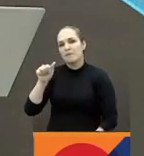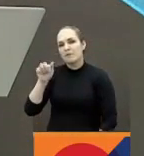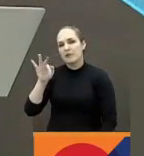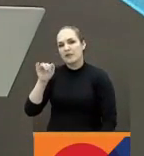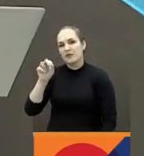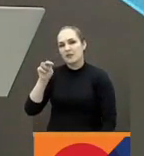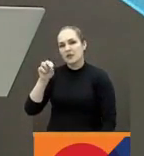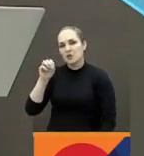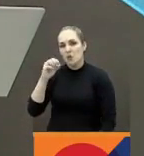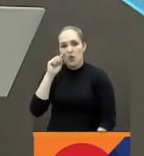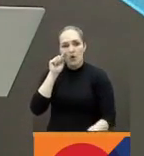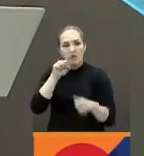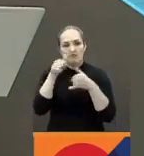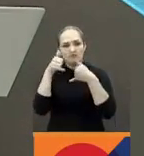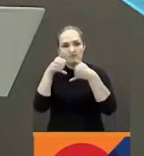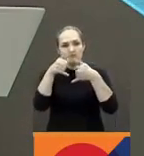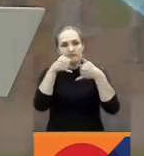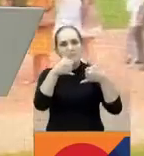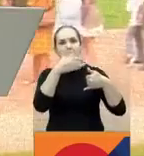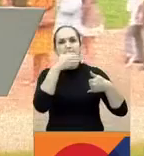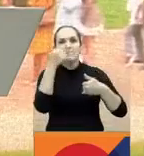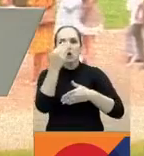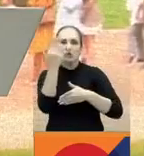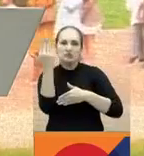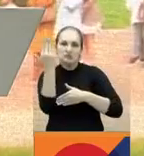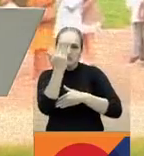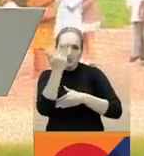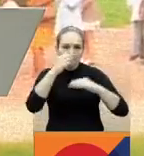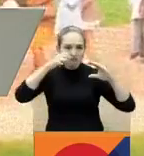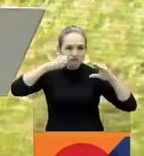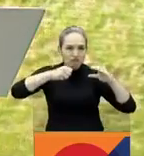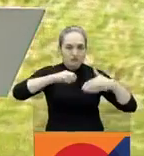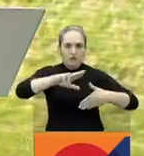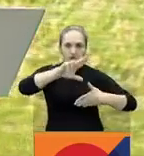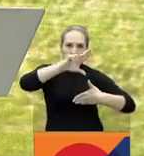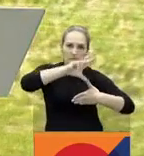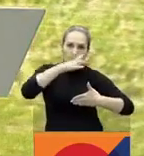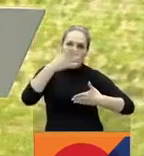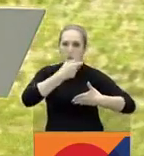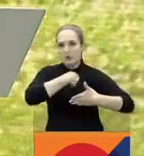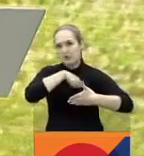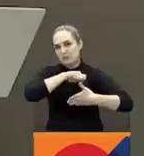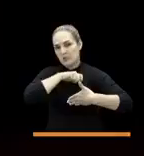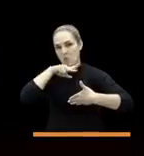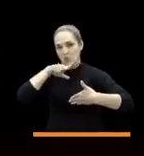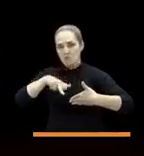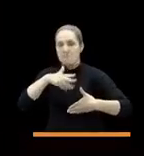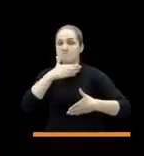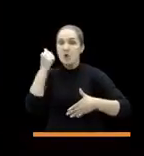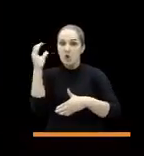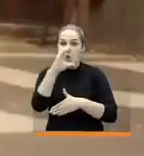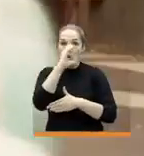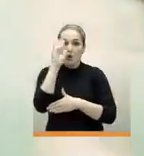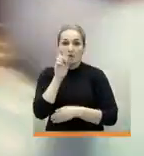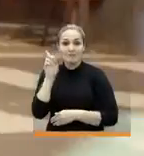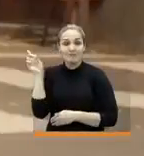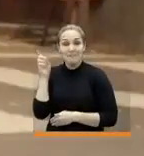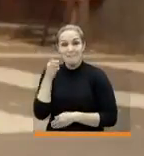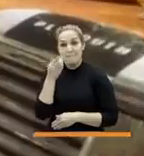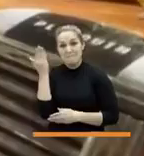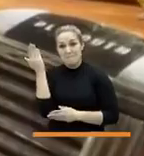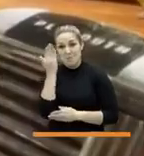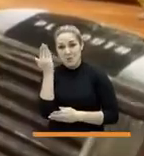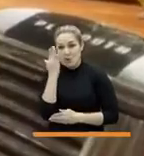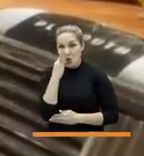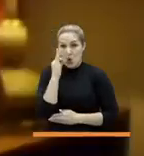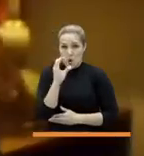producciones audiovisuales de Iberoamérica, donde resaltó Colombia. La película de Fernando Trueba, El Olvido que Seremos, se convirtió en la